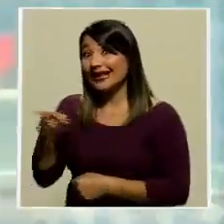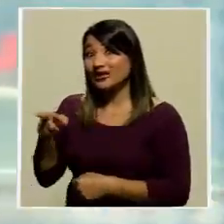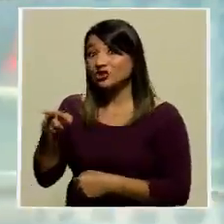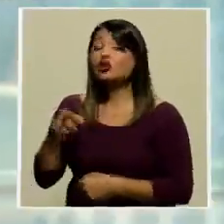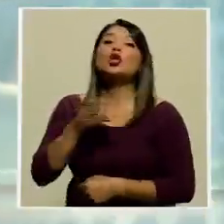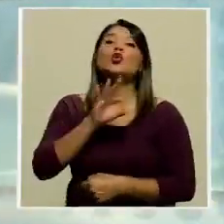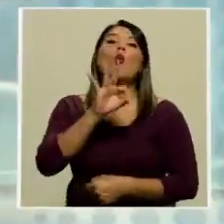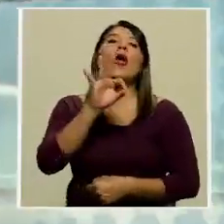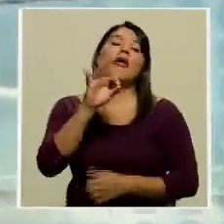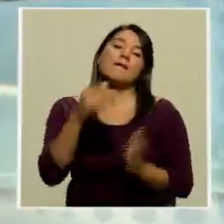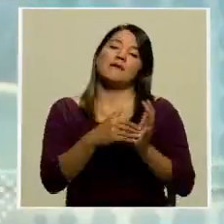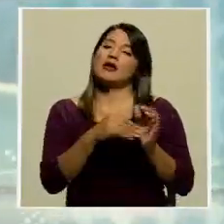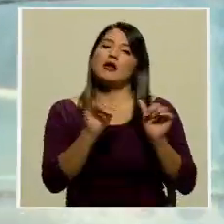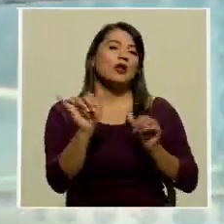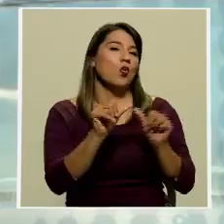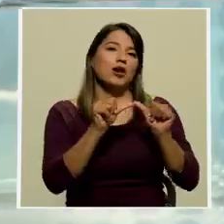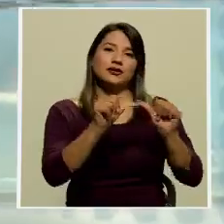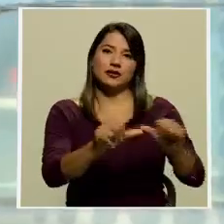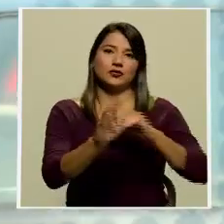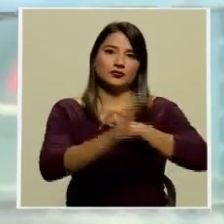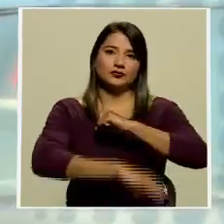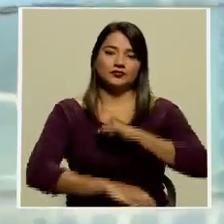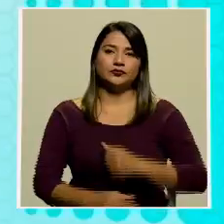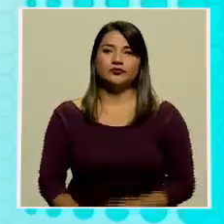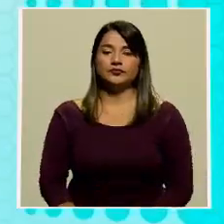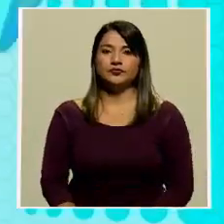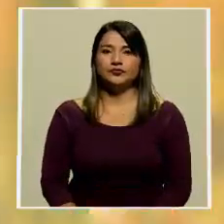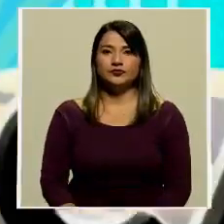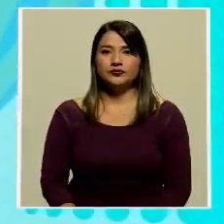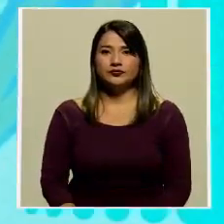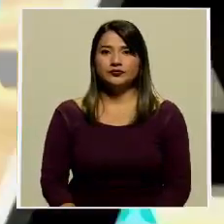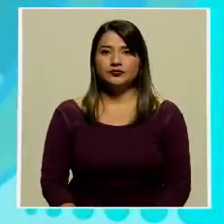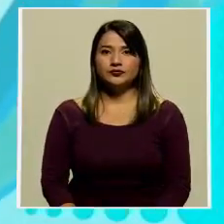sí fueron condenados pese a su apelación.